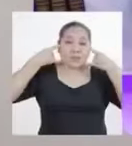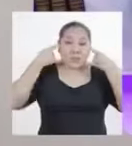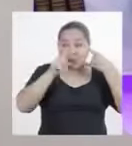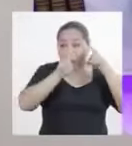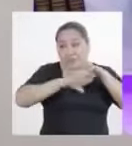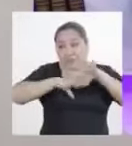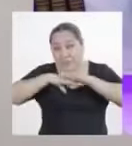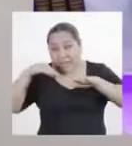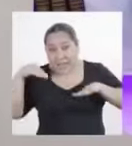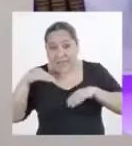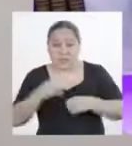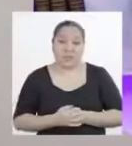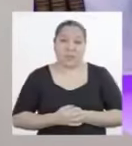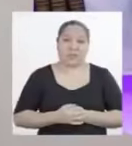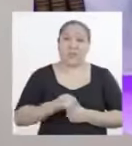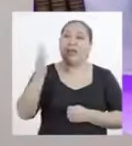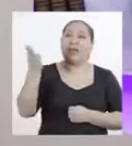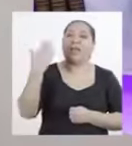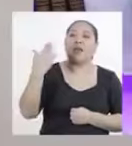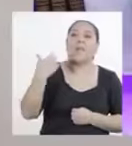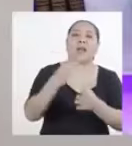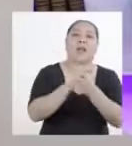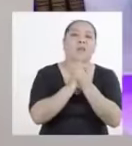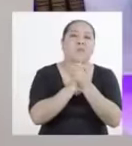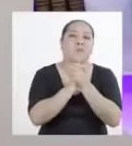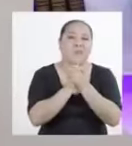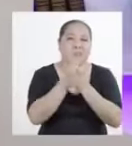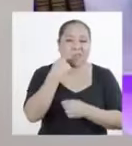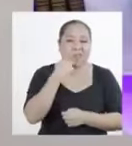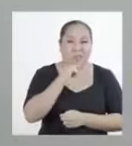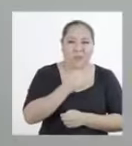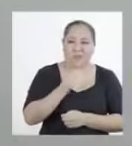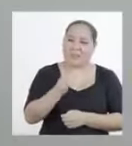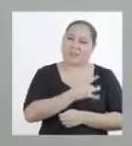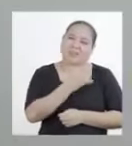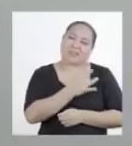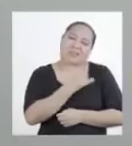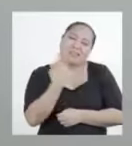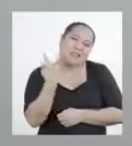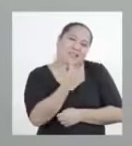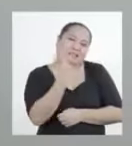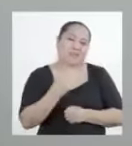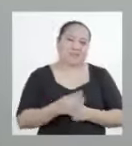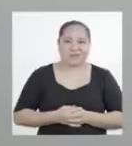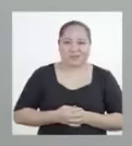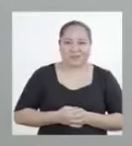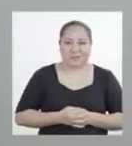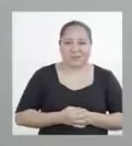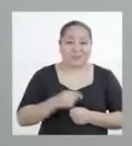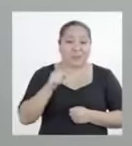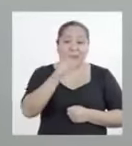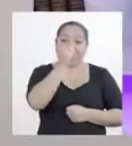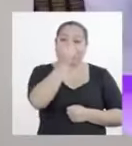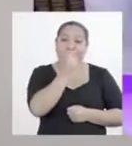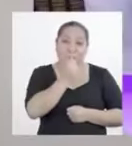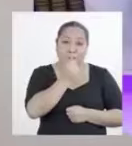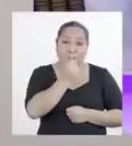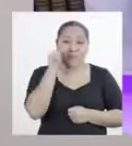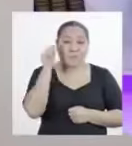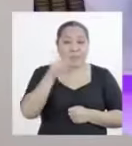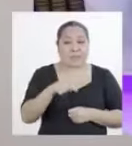Mascarilla cuando salen, si es que salen Y llamar a los amigos Y a las amigas para no sentirse demasiado solos